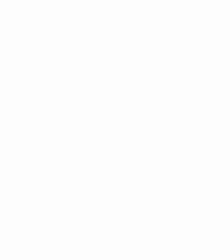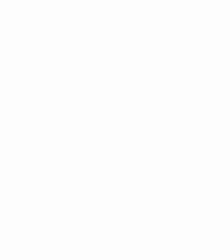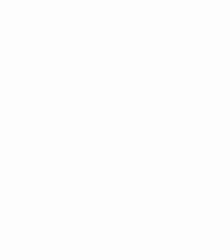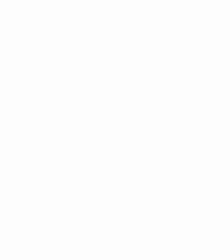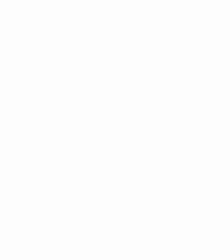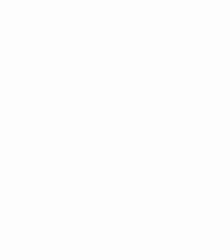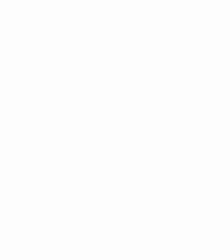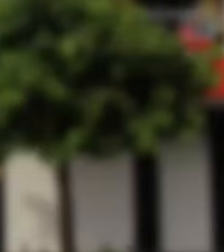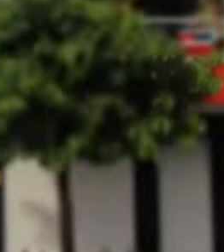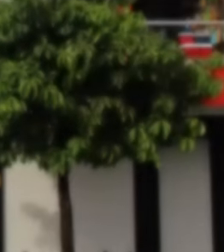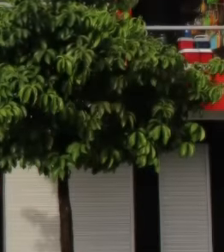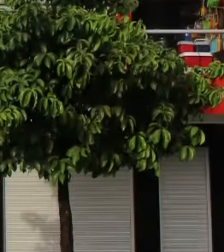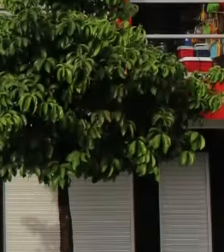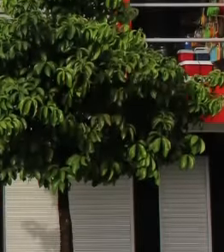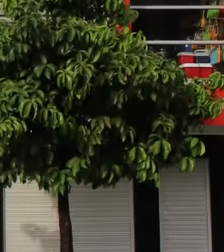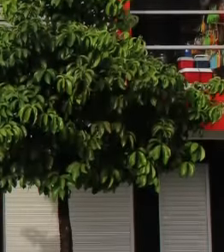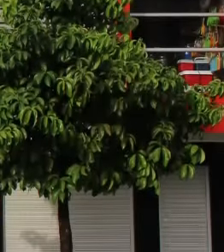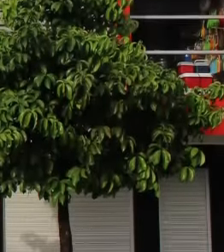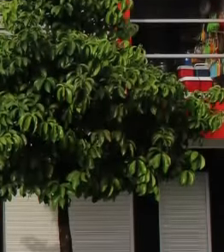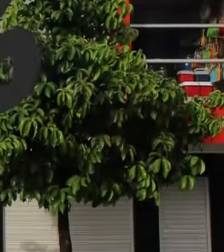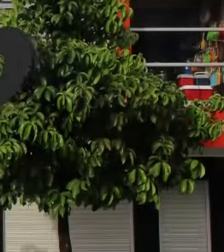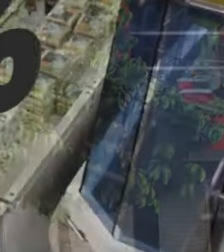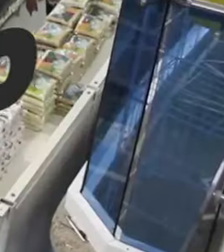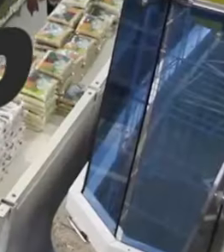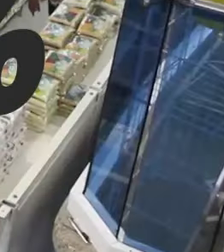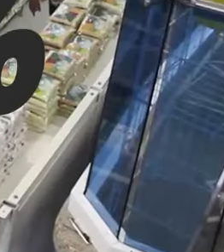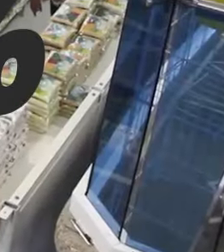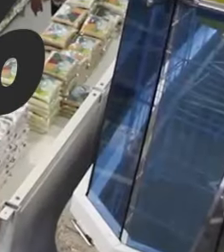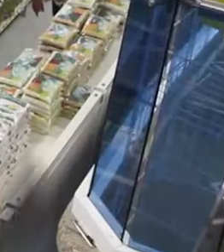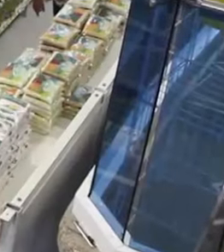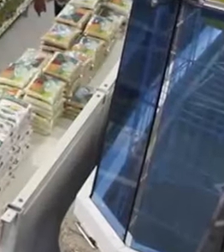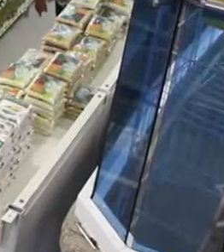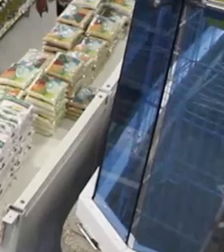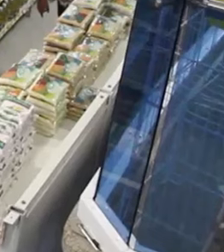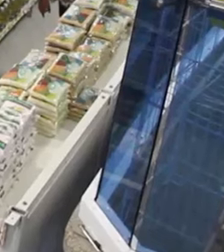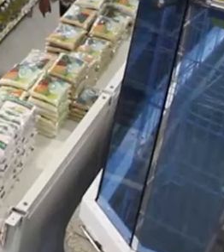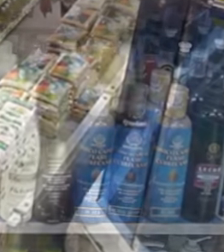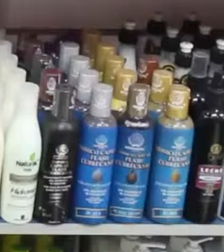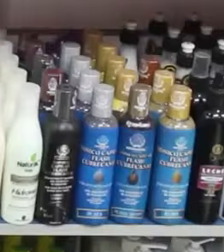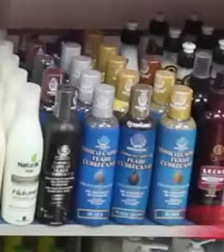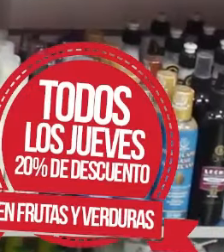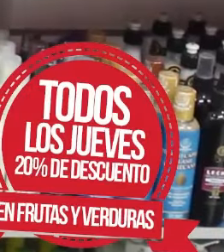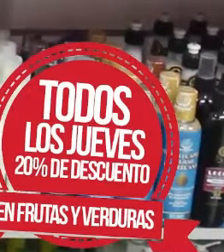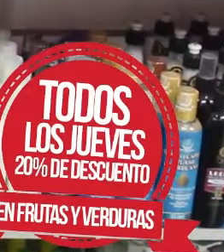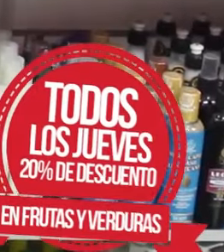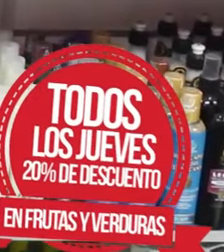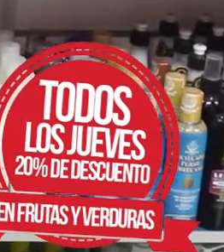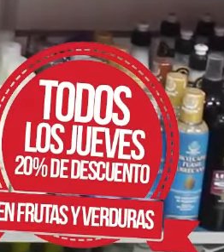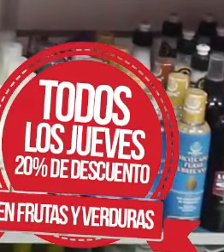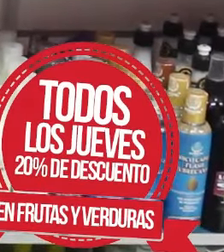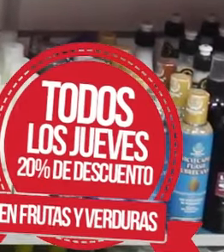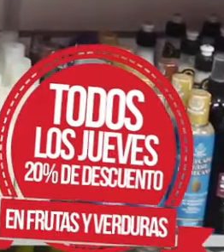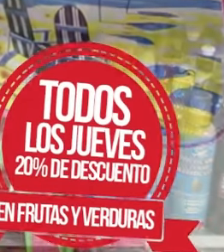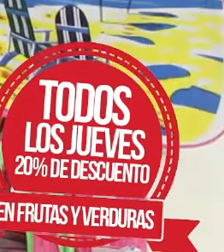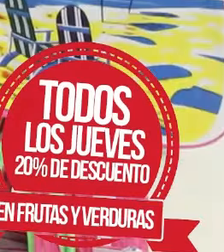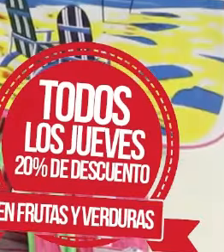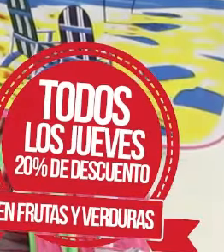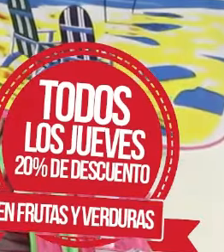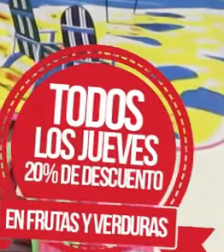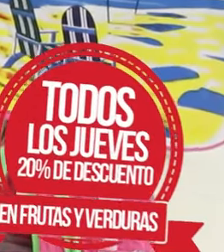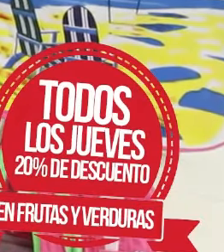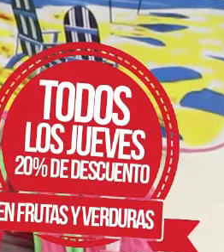EPM. Maravilla Centro Comercial te ofrece descuentos de locura del 10 al 70%. Aprovecha